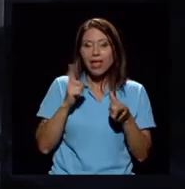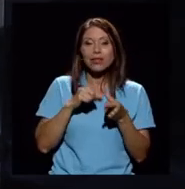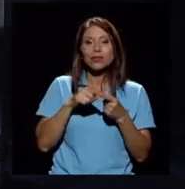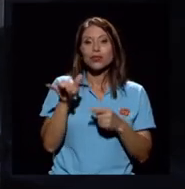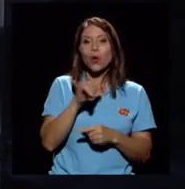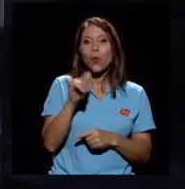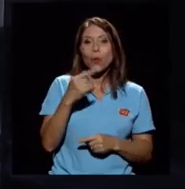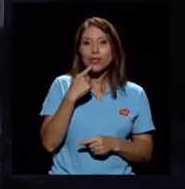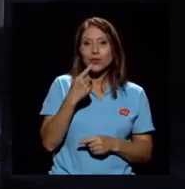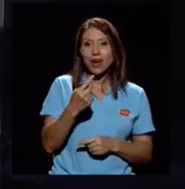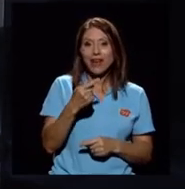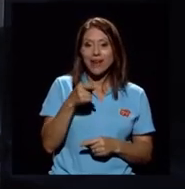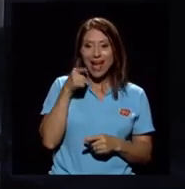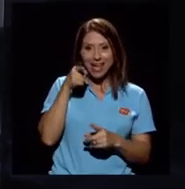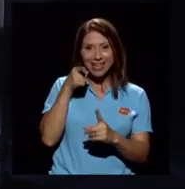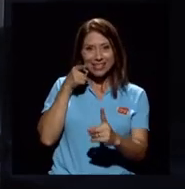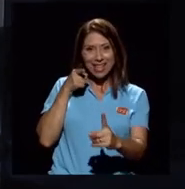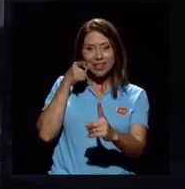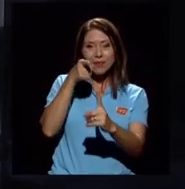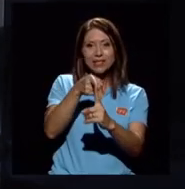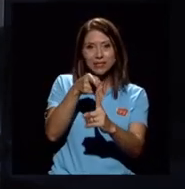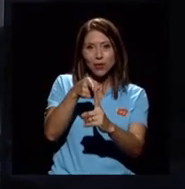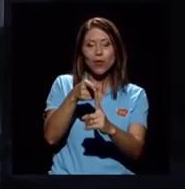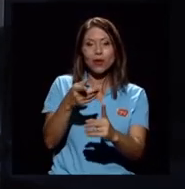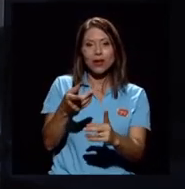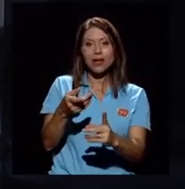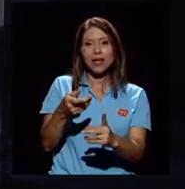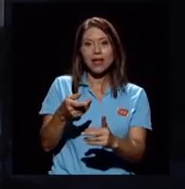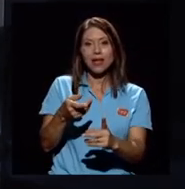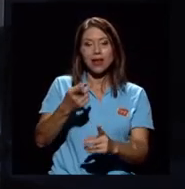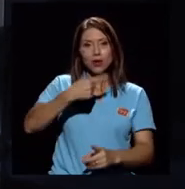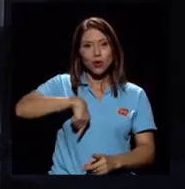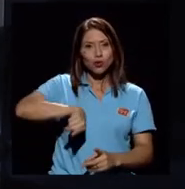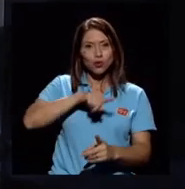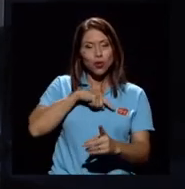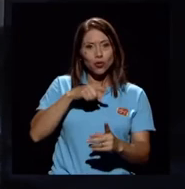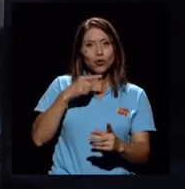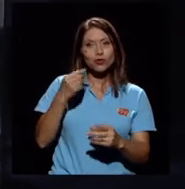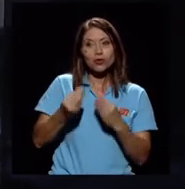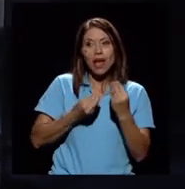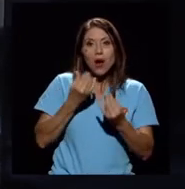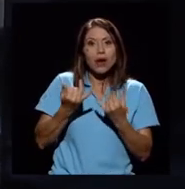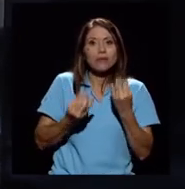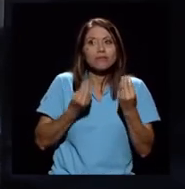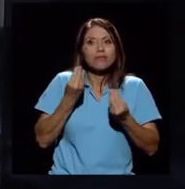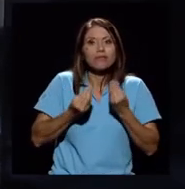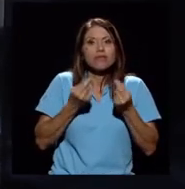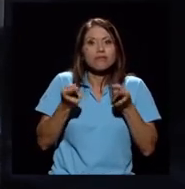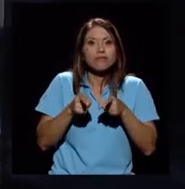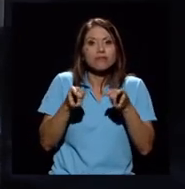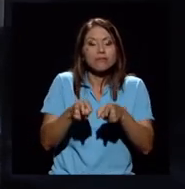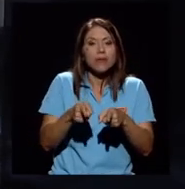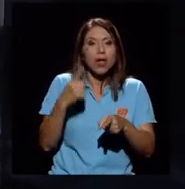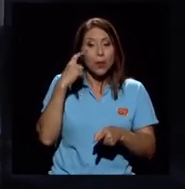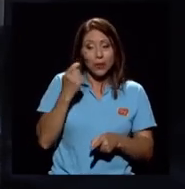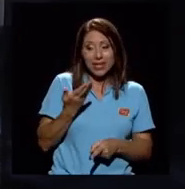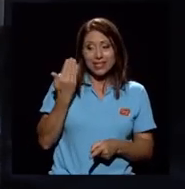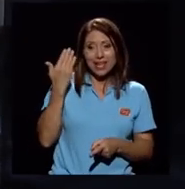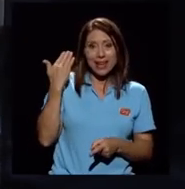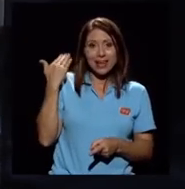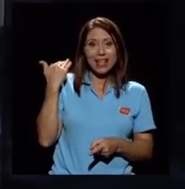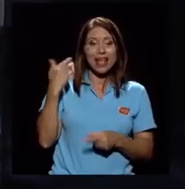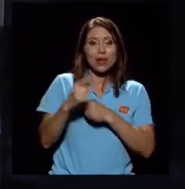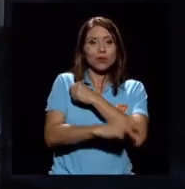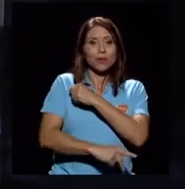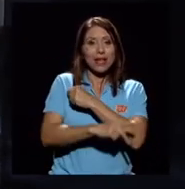es en esa dimensión a donde nosotros nos vamos a ver afectados porque ya recientemente también en los